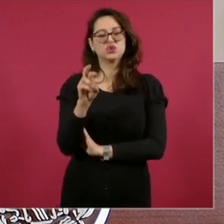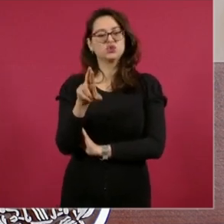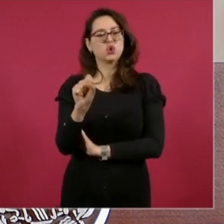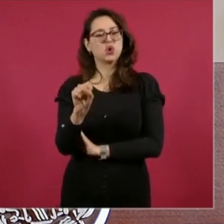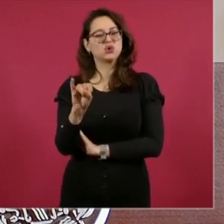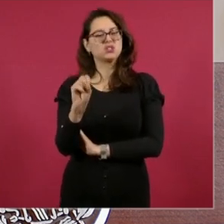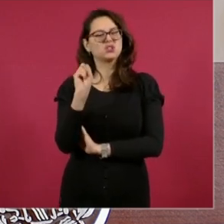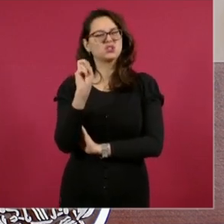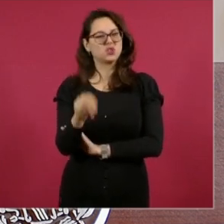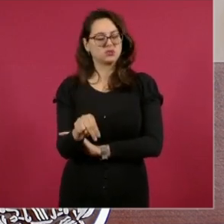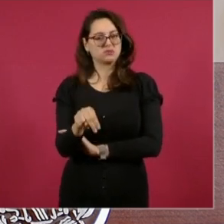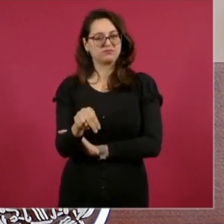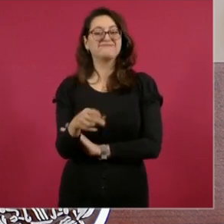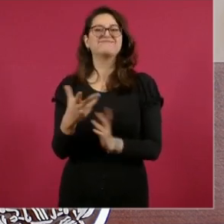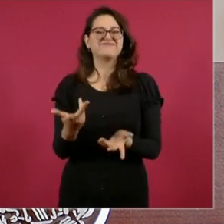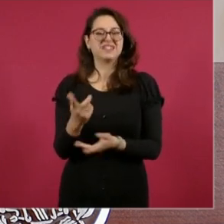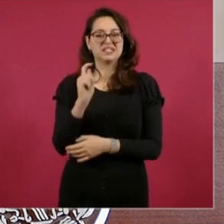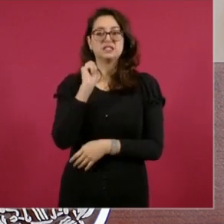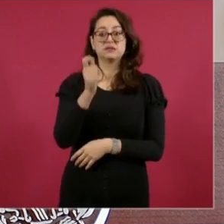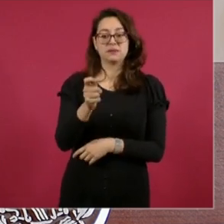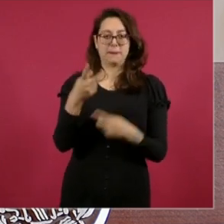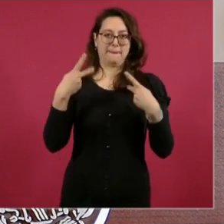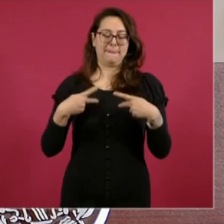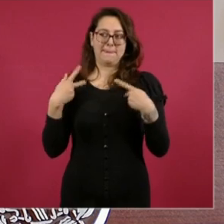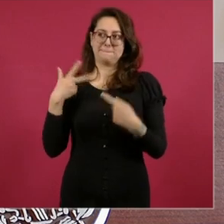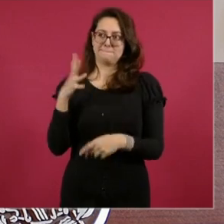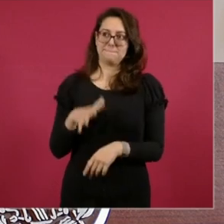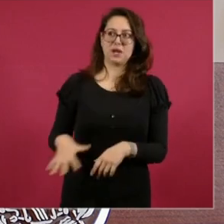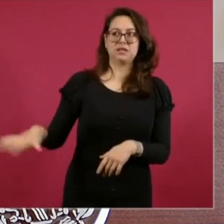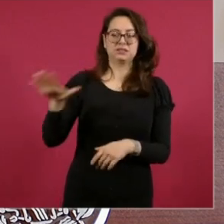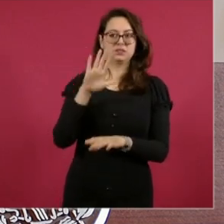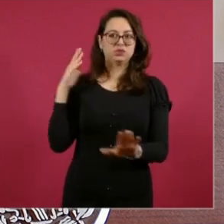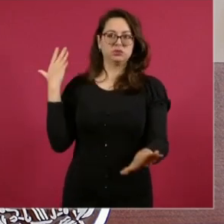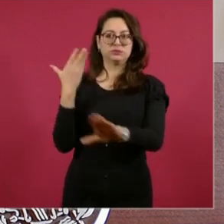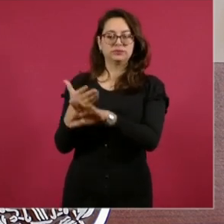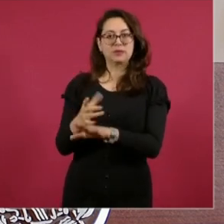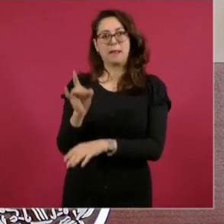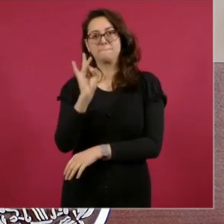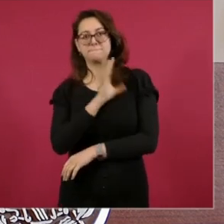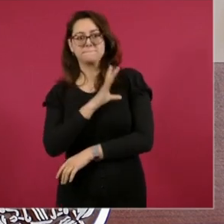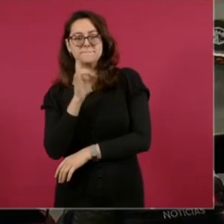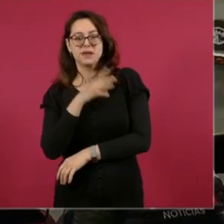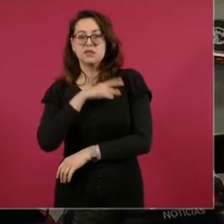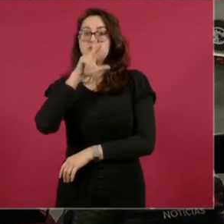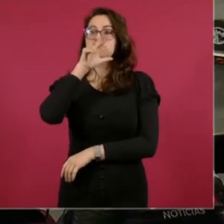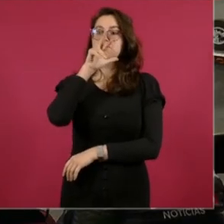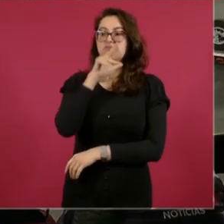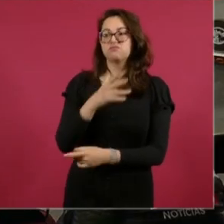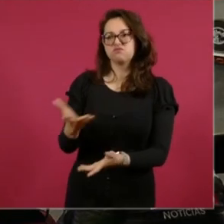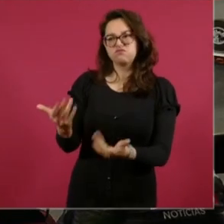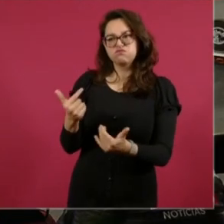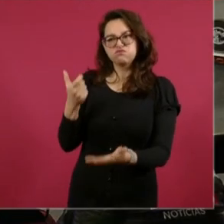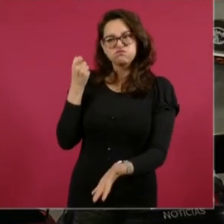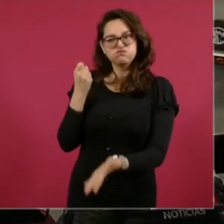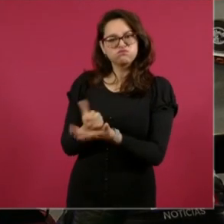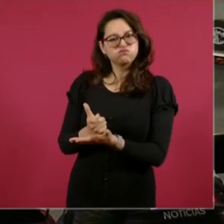y seguridad. Durante enero de este año se tuvo, por ejemplo, un aumento del